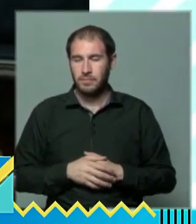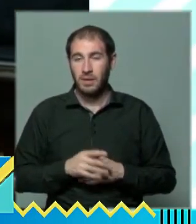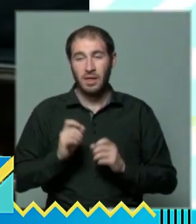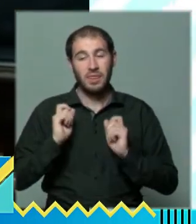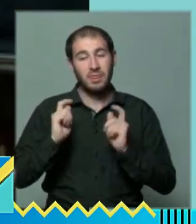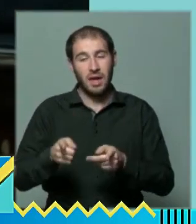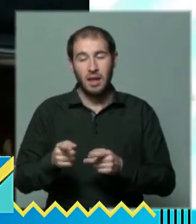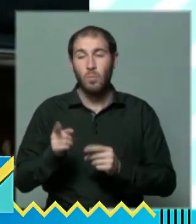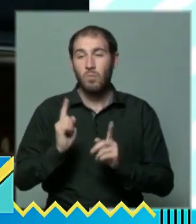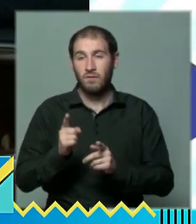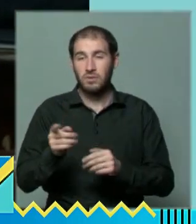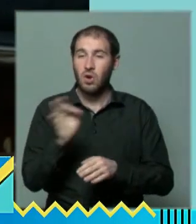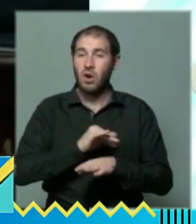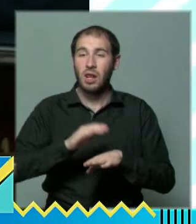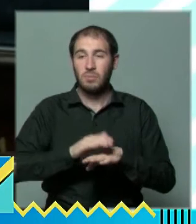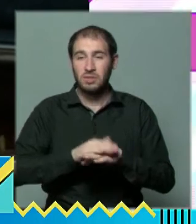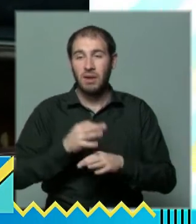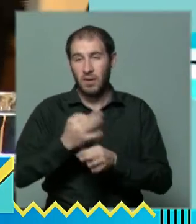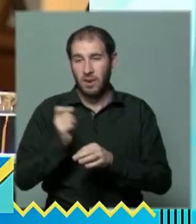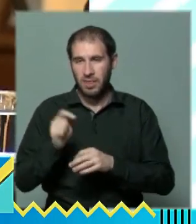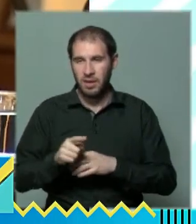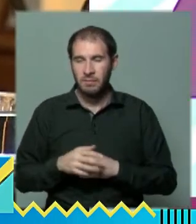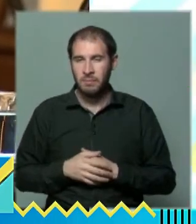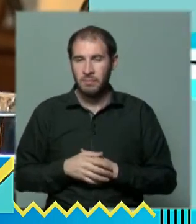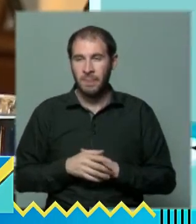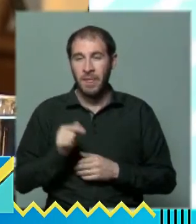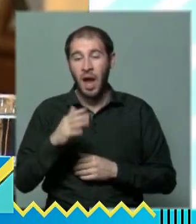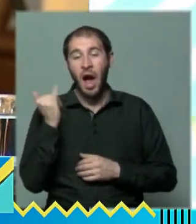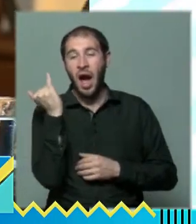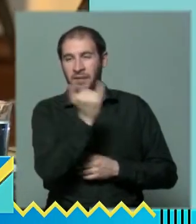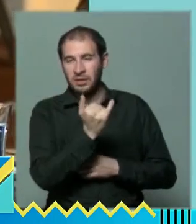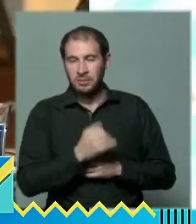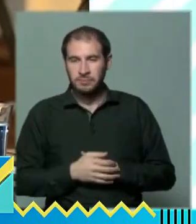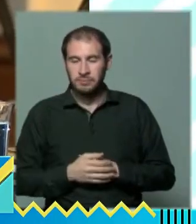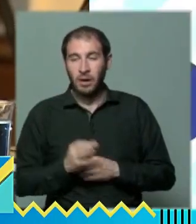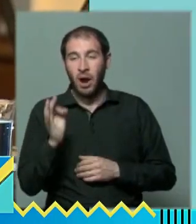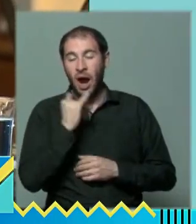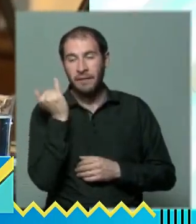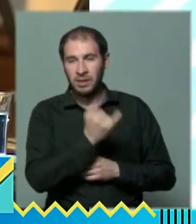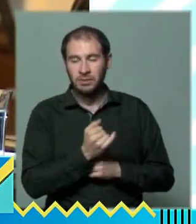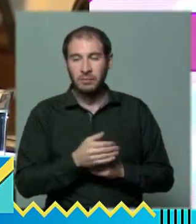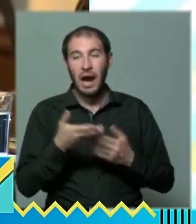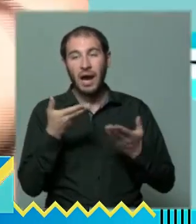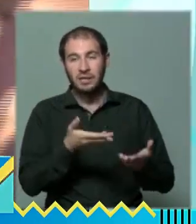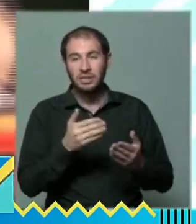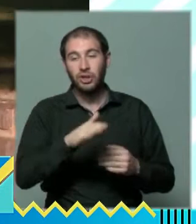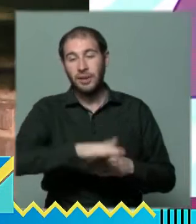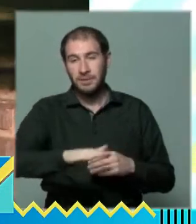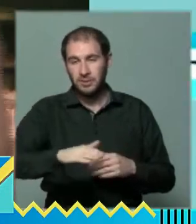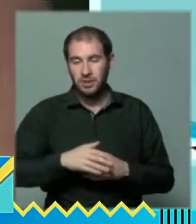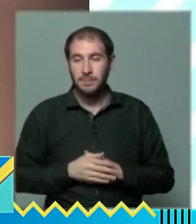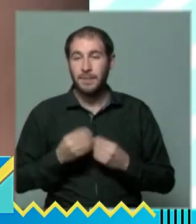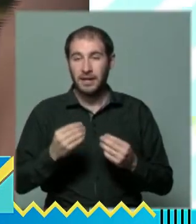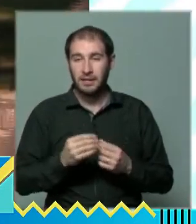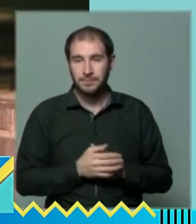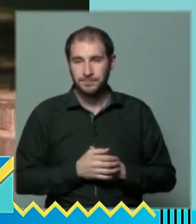delegándole que el docente o la autoridad de la escuela le avise o comunique al asesor de menores